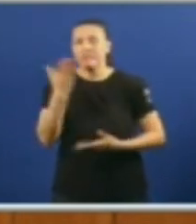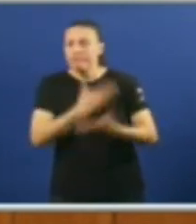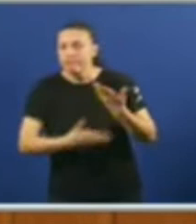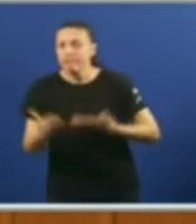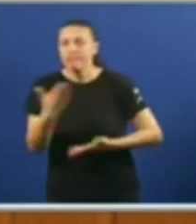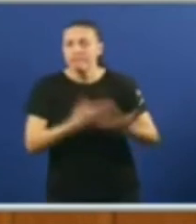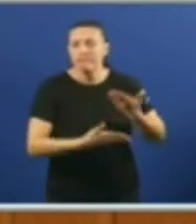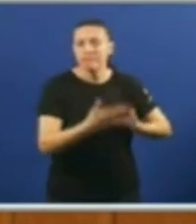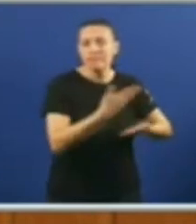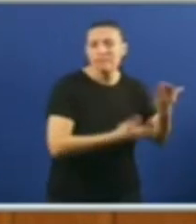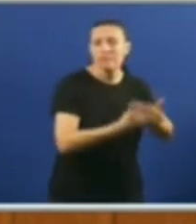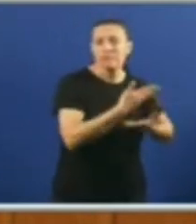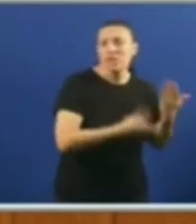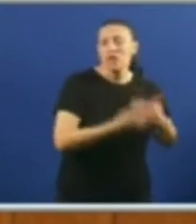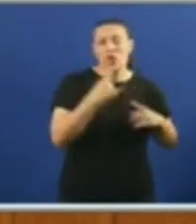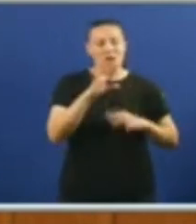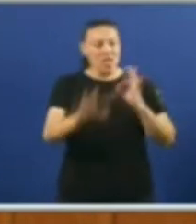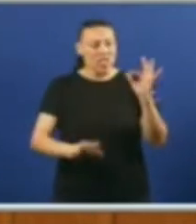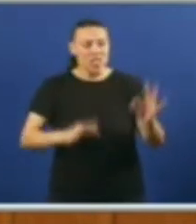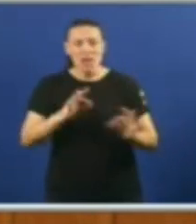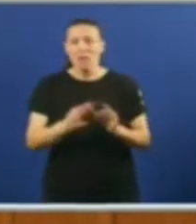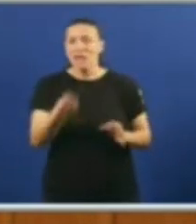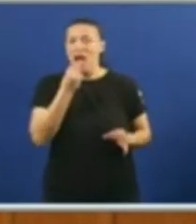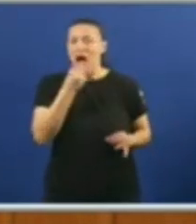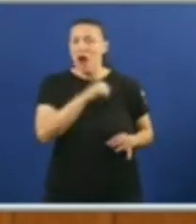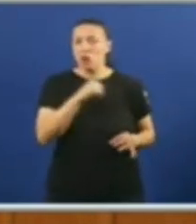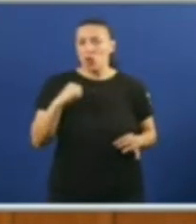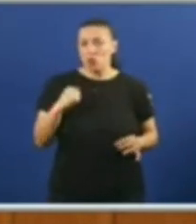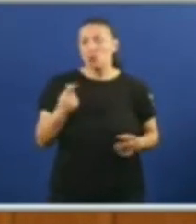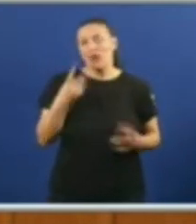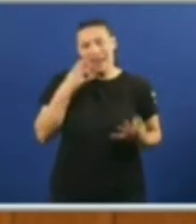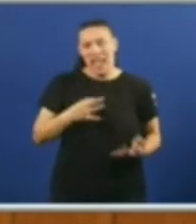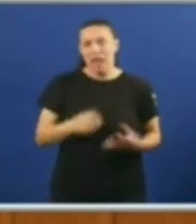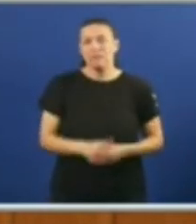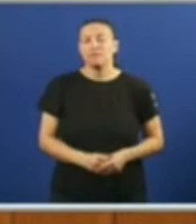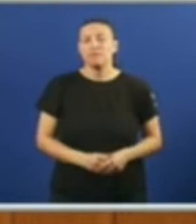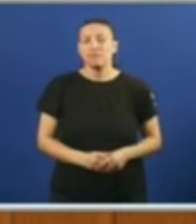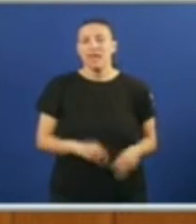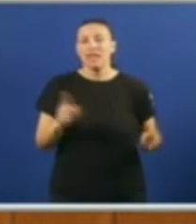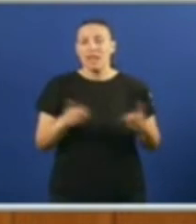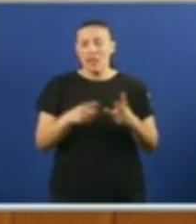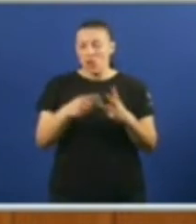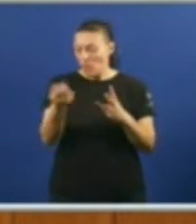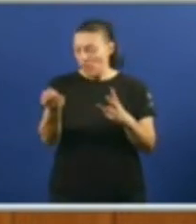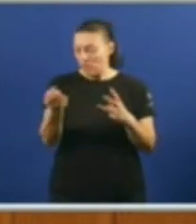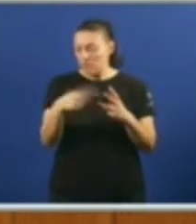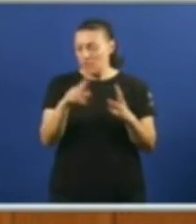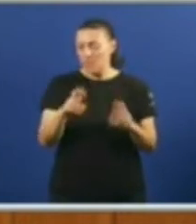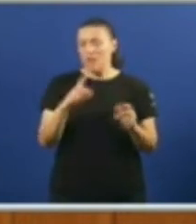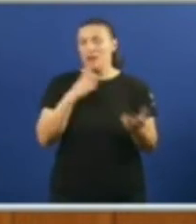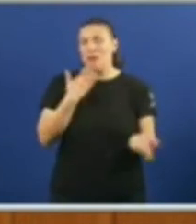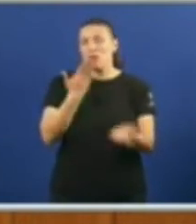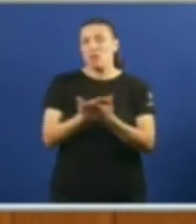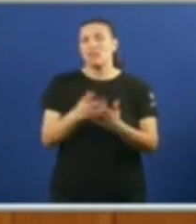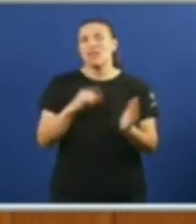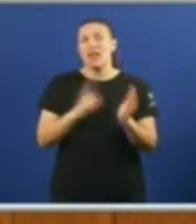haxa realmente un ciclo que permita que ese autoconsumo sexa real. Un terceiro aspecto que introducimos nesta proposición